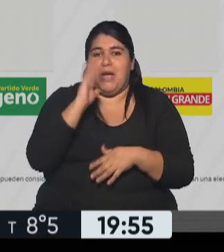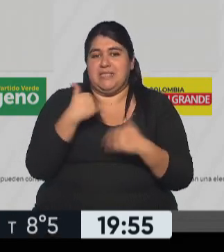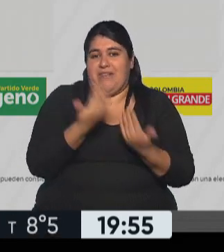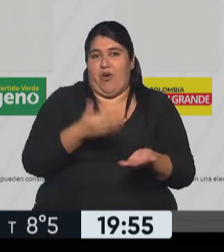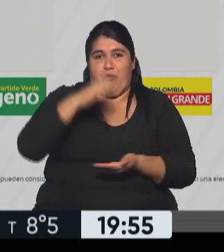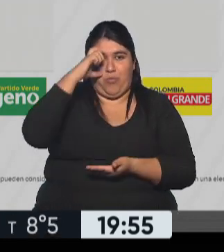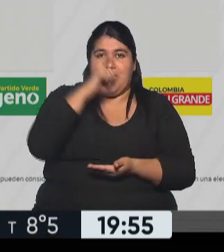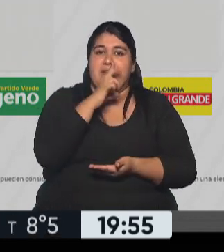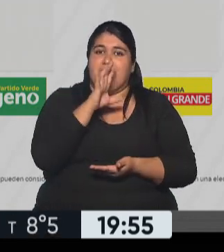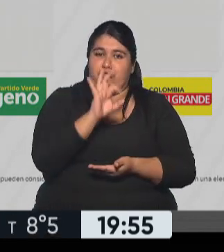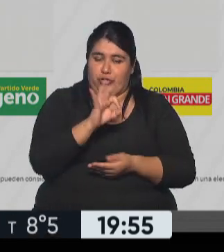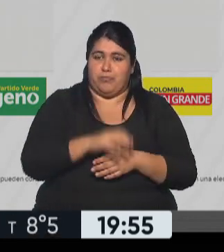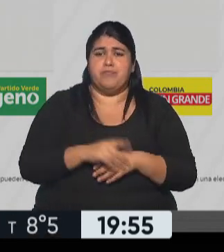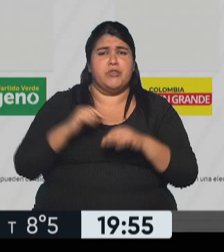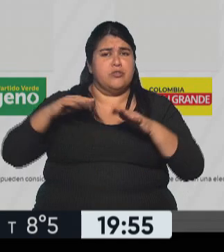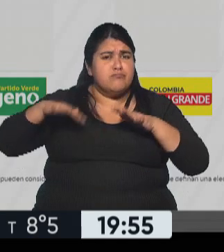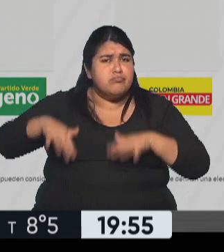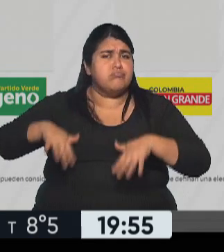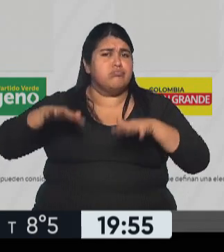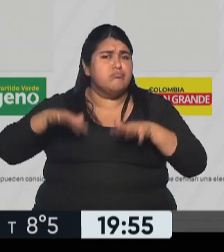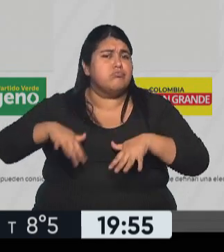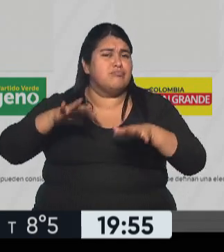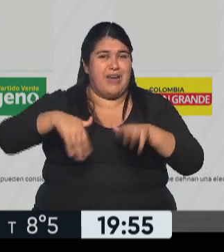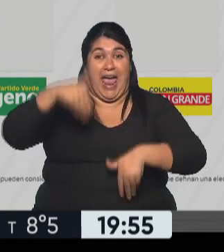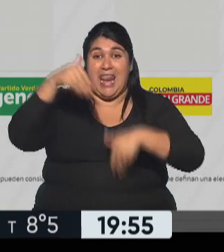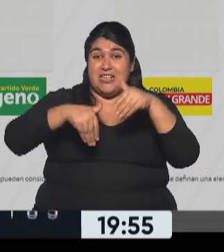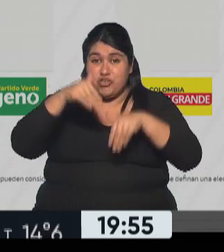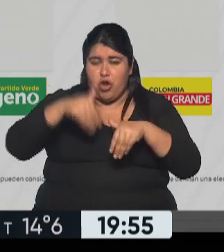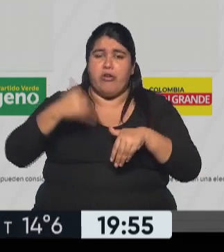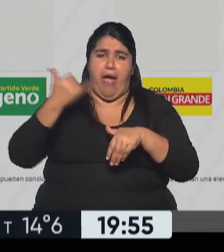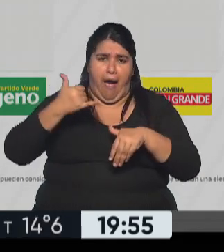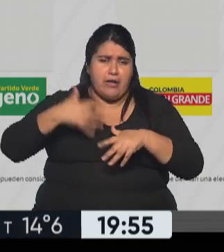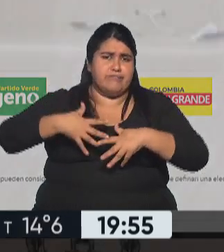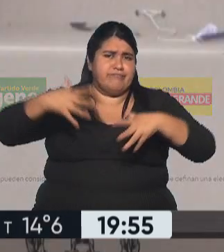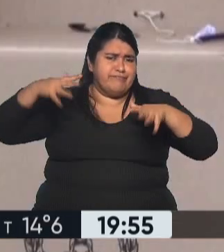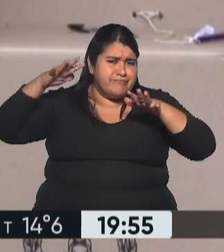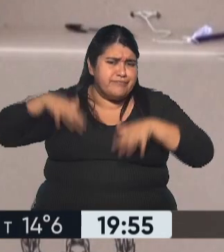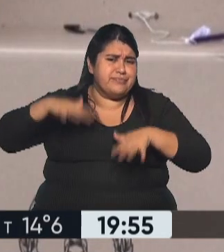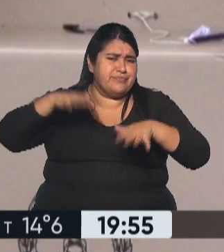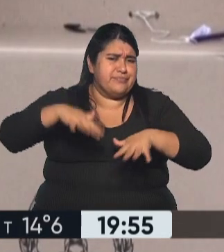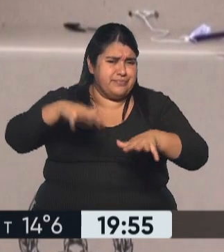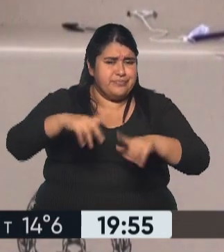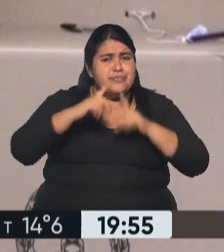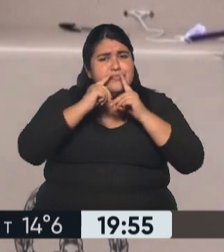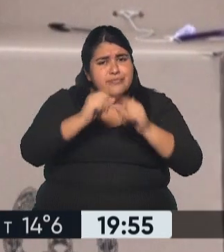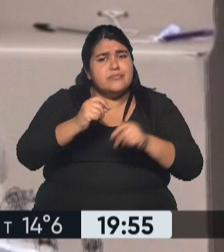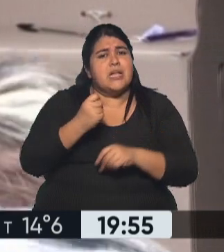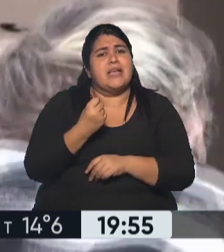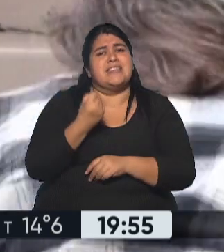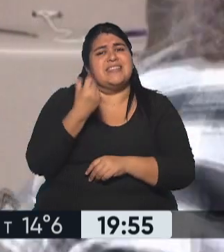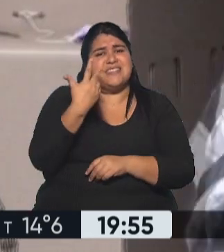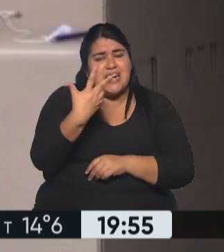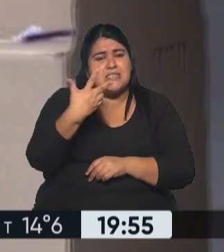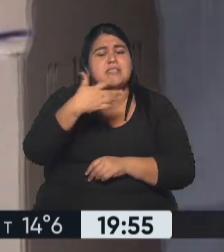o una masiva movilización en las elecciones presidenciales se reportaron tres atentados explosivos